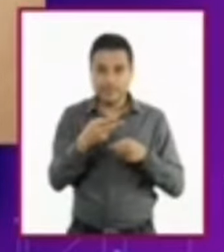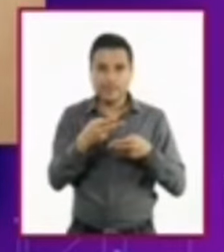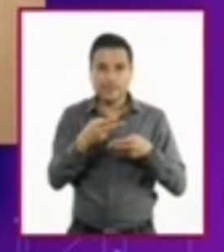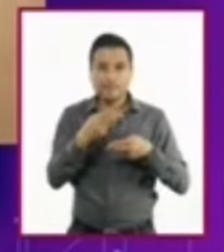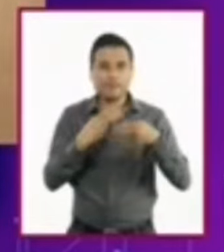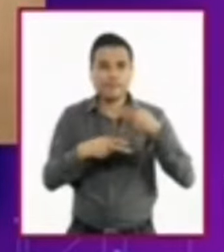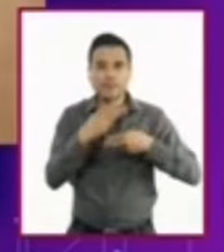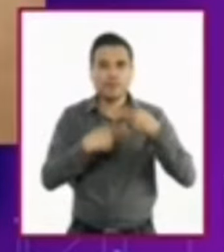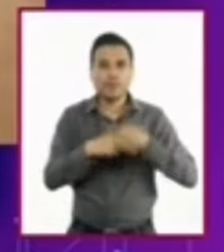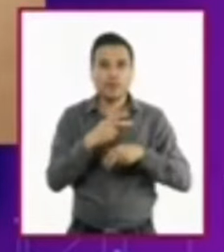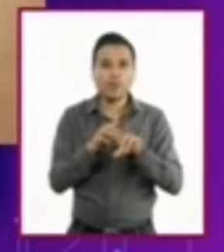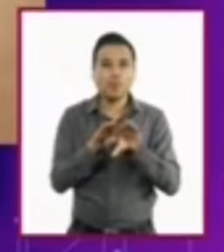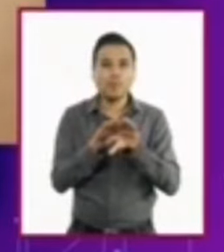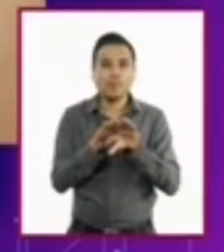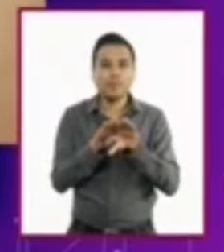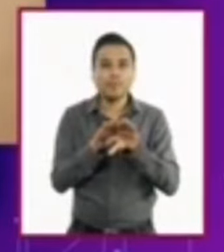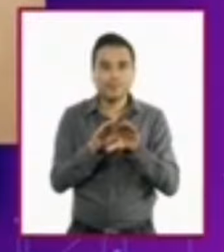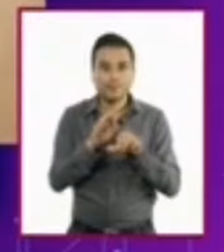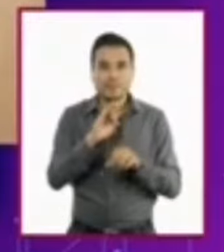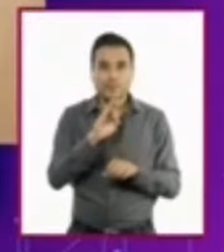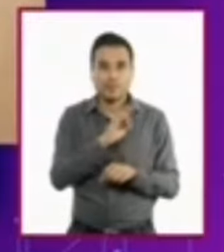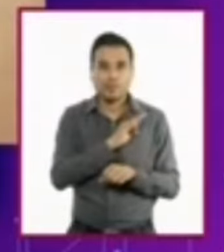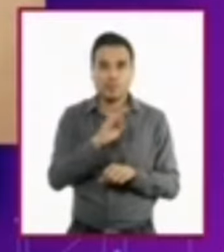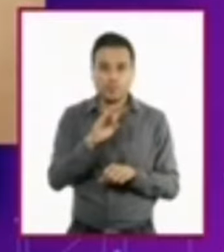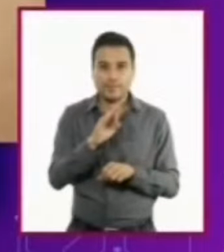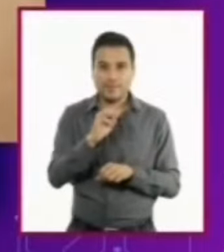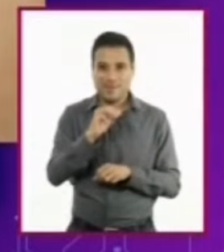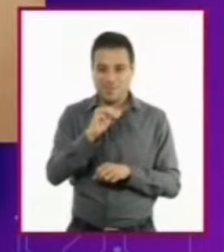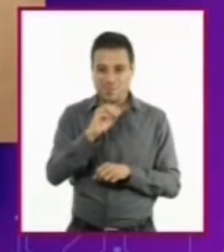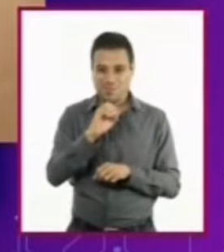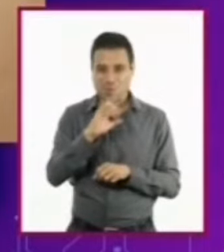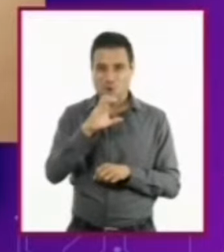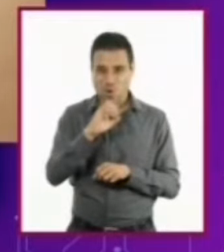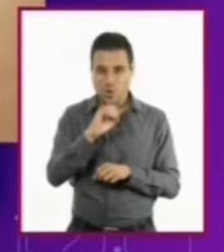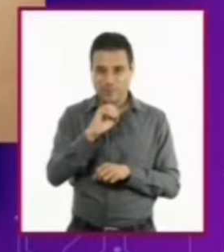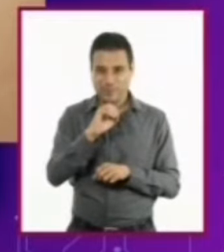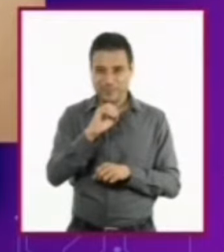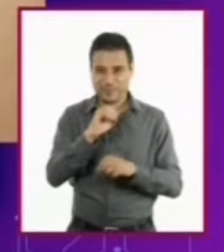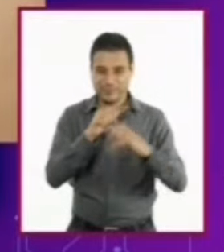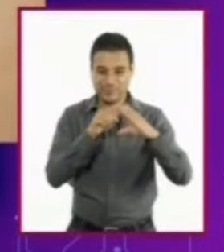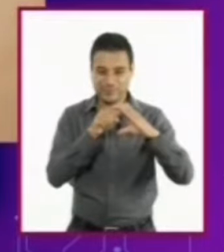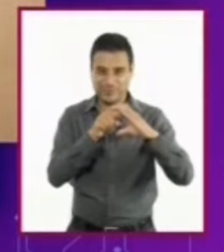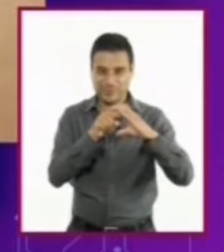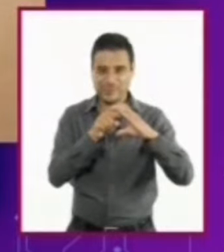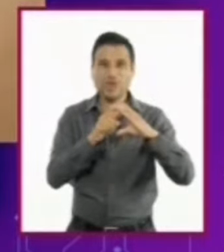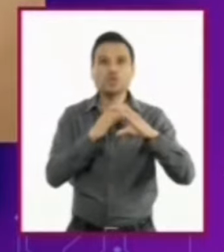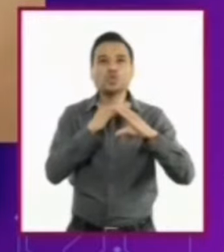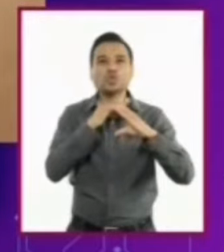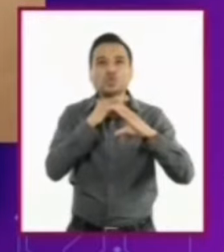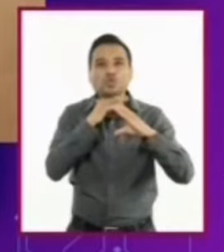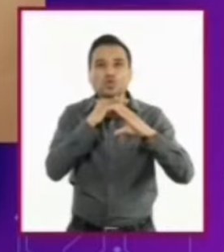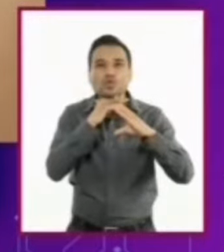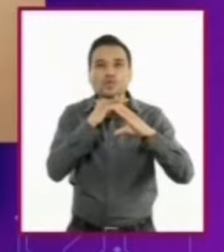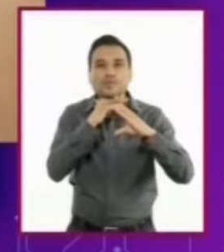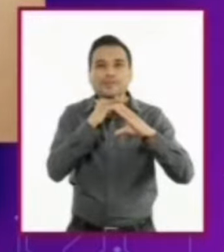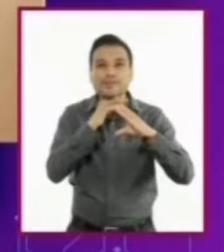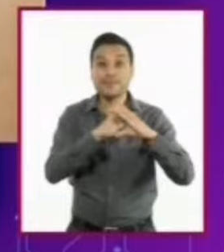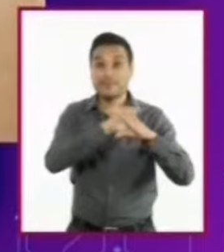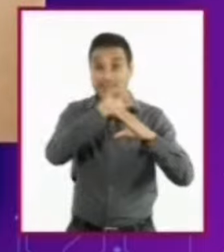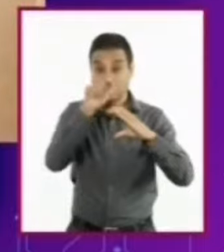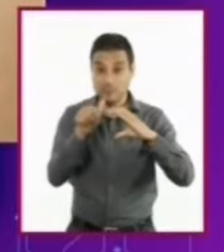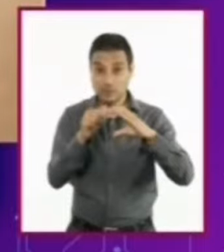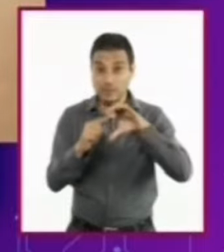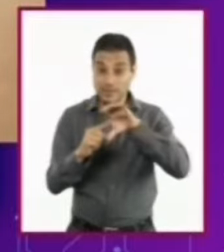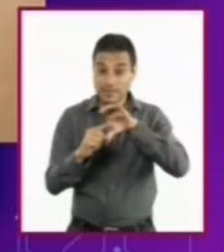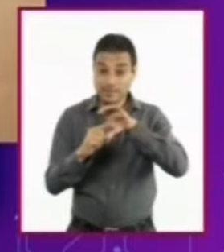corriente que mueve la capa del moco contaminado en sentido retrógrado hacia la